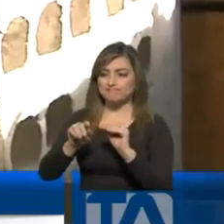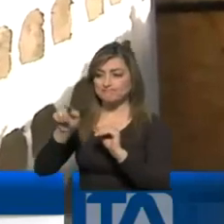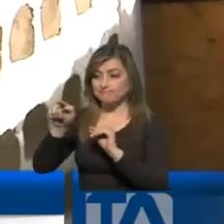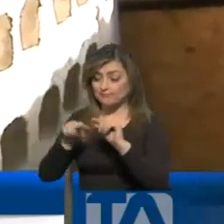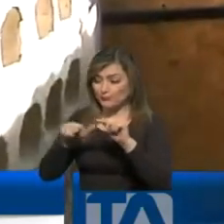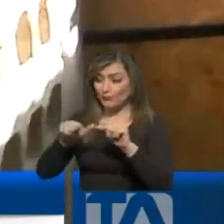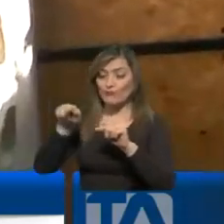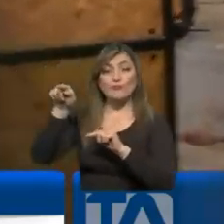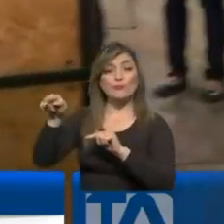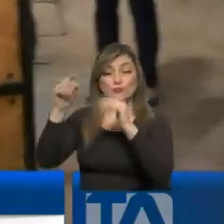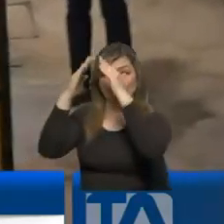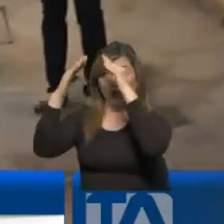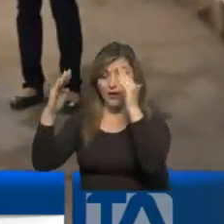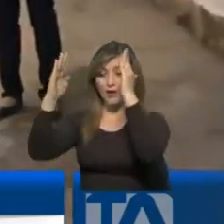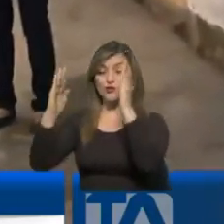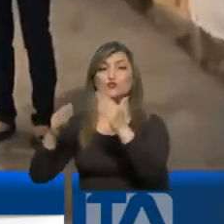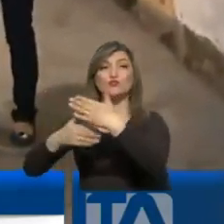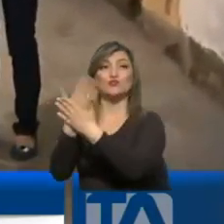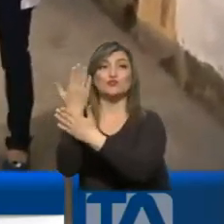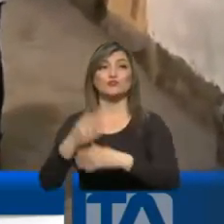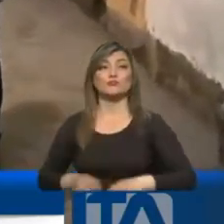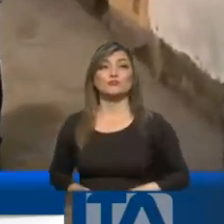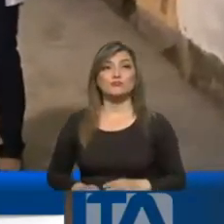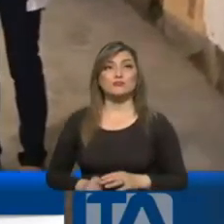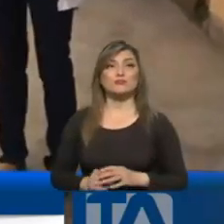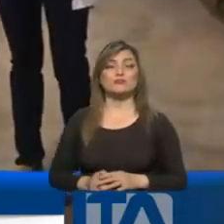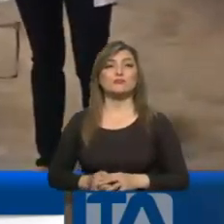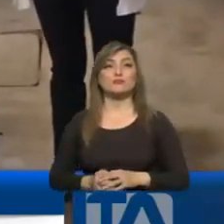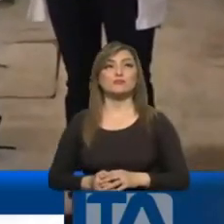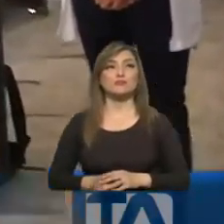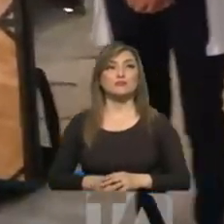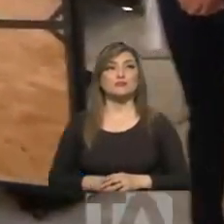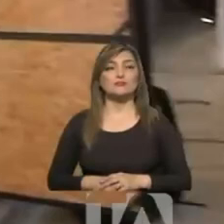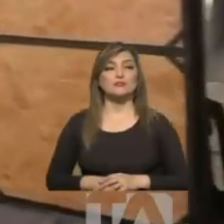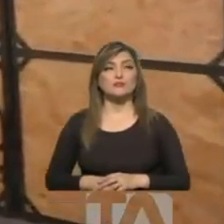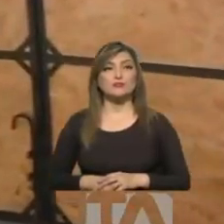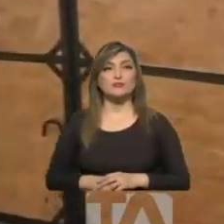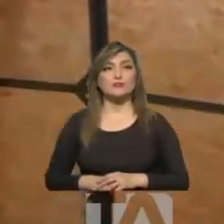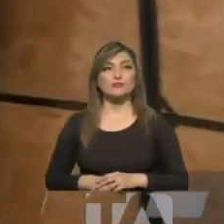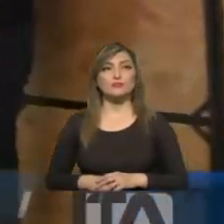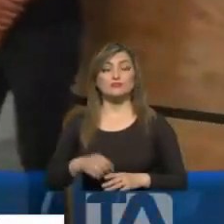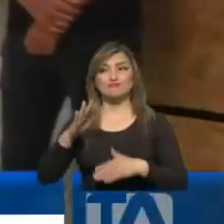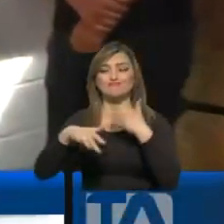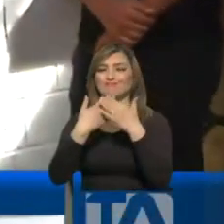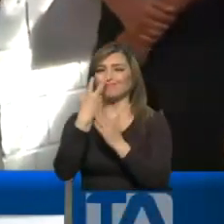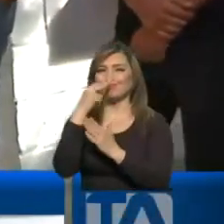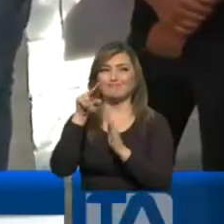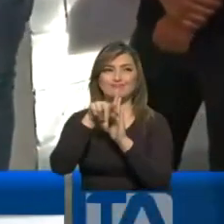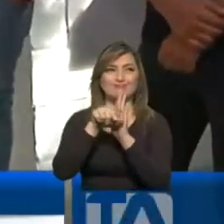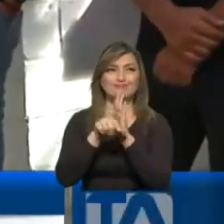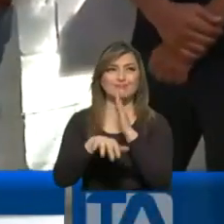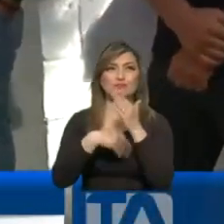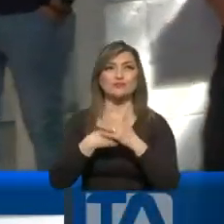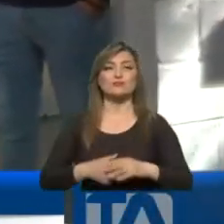en donde está la nueva construcción de la casita de Doña María, porque ustedes quiero que observen todos los detalles y vamos